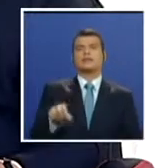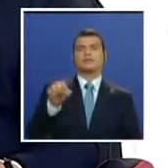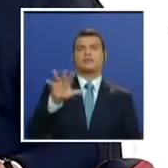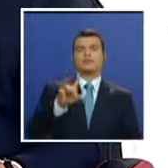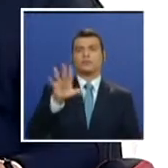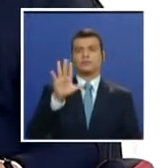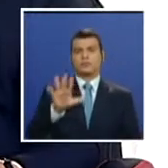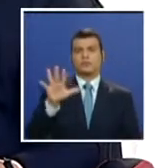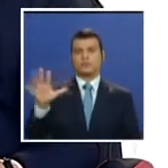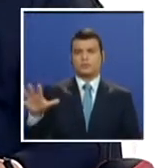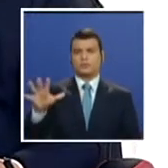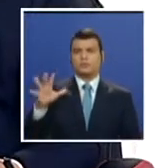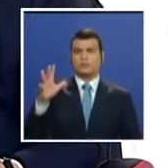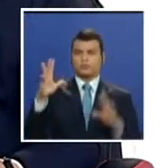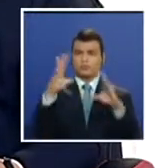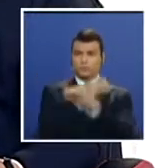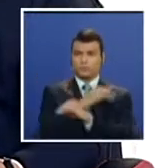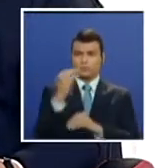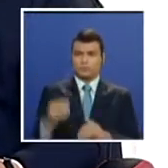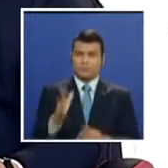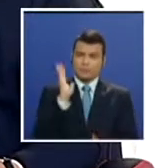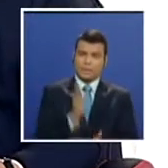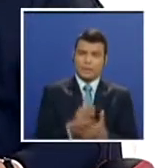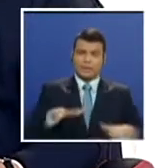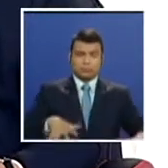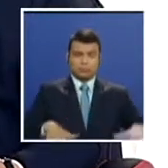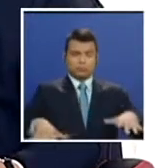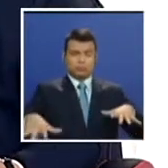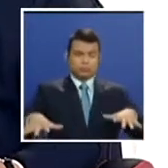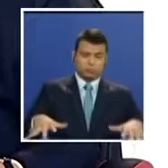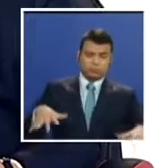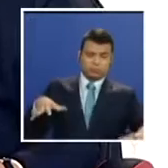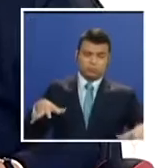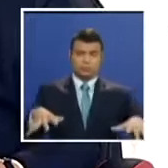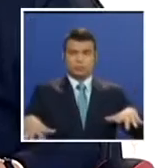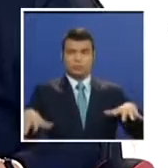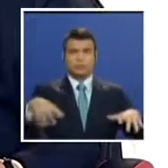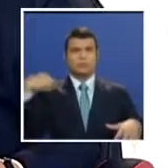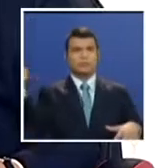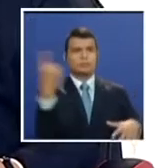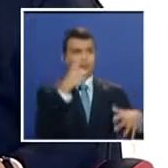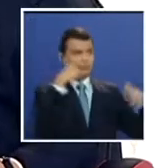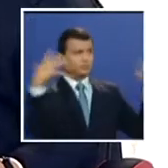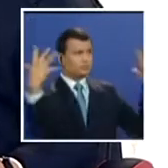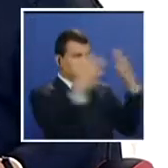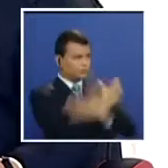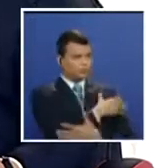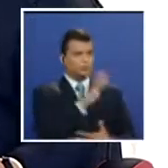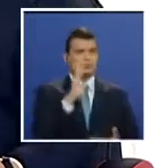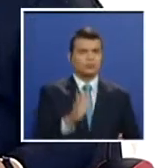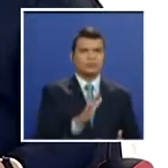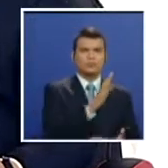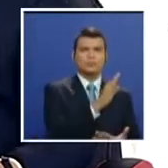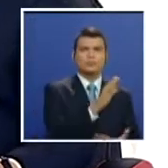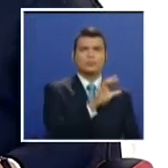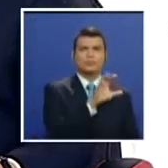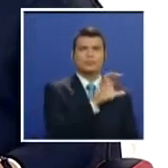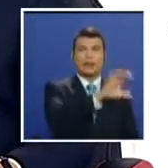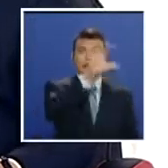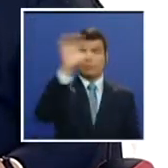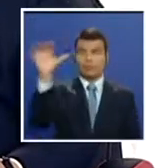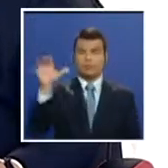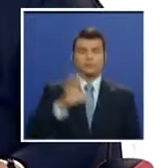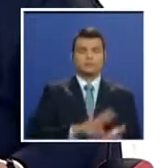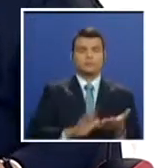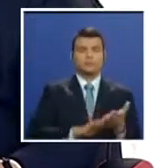55 minutos cuando se registró este sismo de gran magnitud que prendió las alarmas de tsunami en las principales ciudades costeras y que por